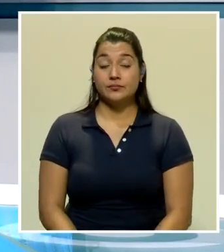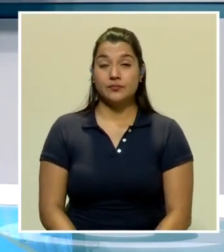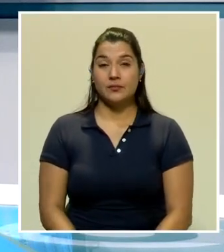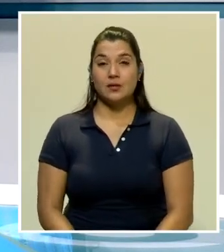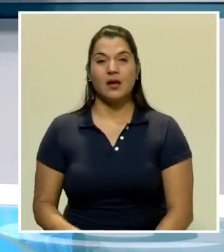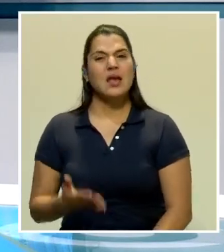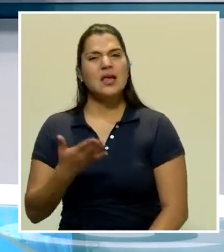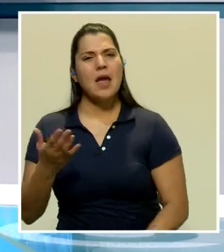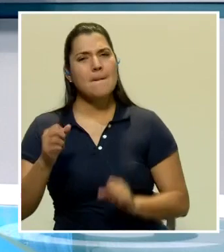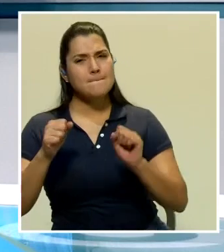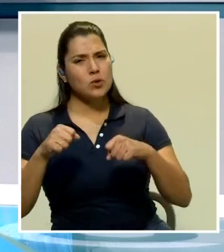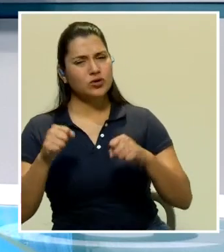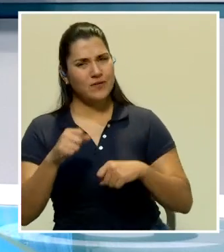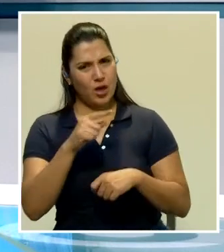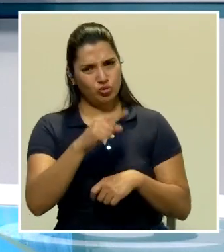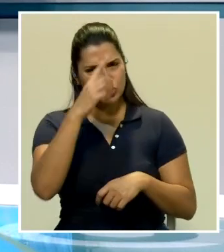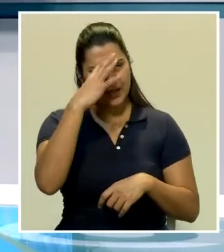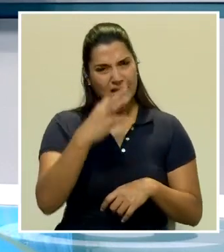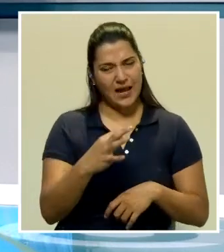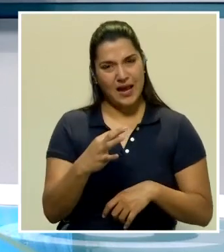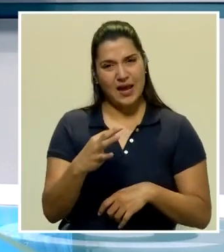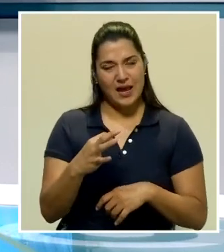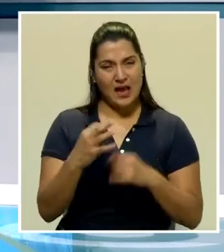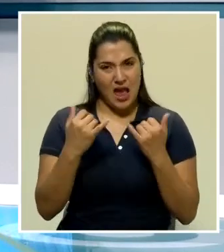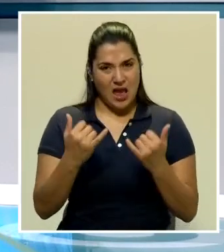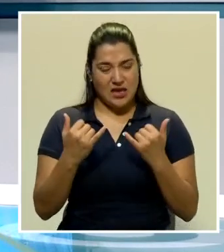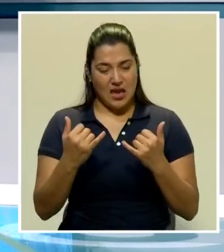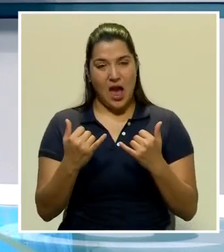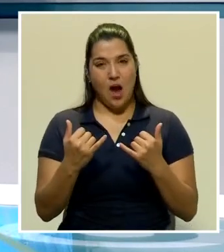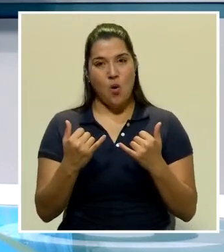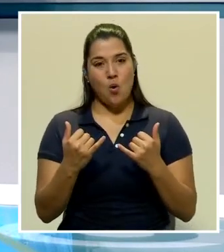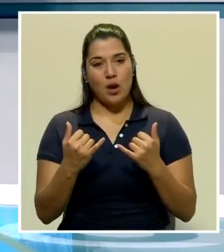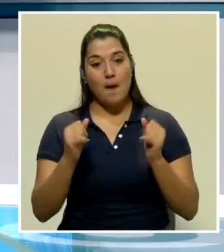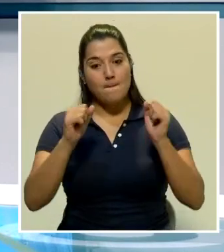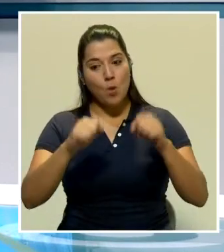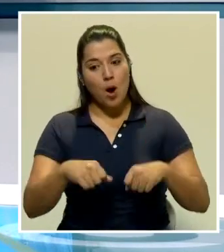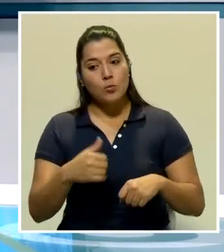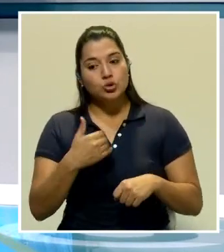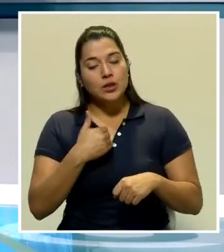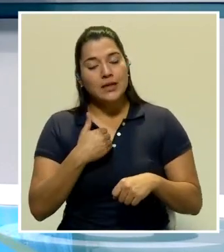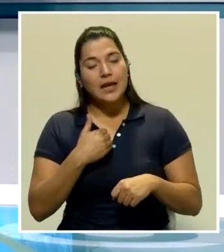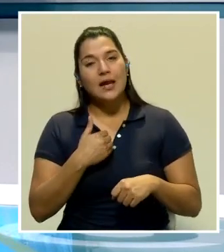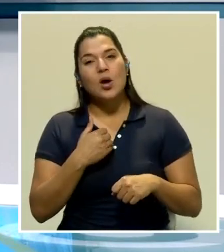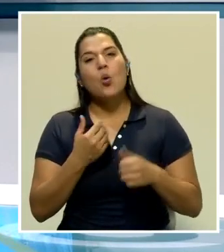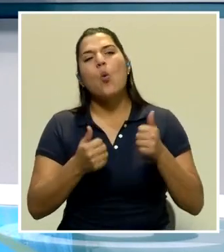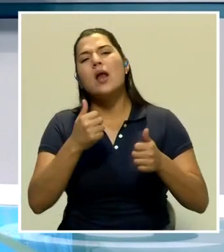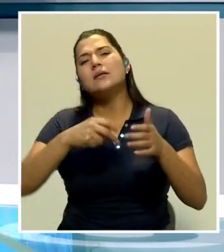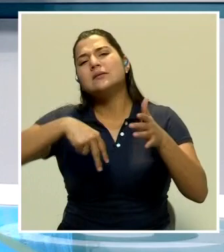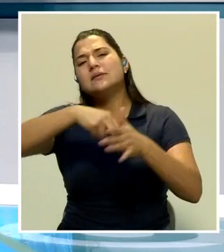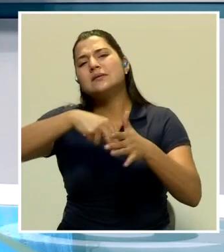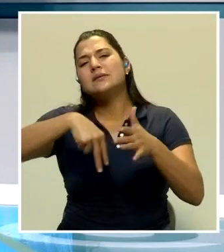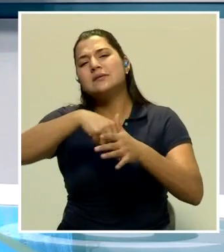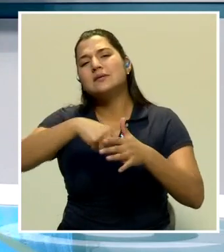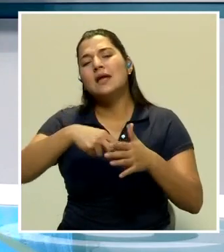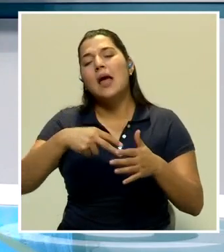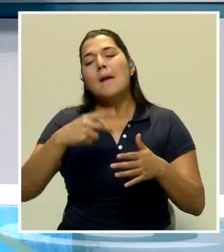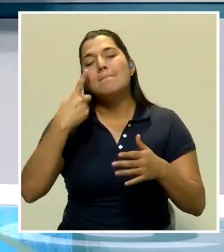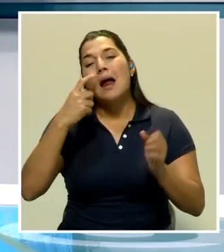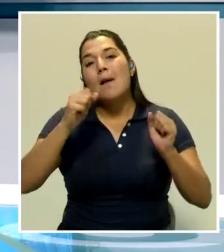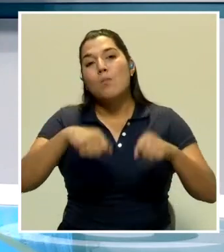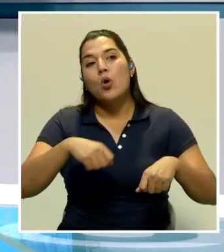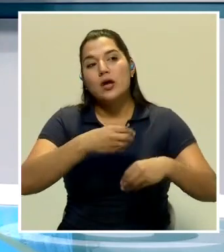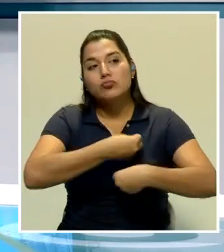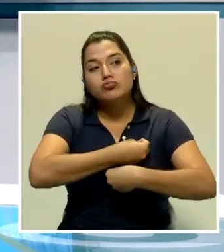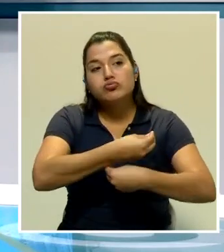¿Qué posibilidades cree usted que existen para que esta vacuna pueda ser compartida de manera gratuita y de